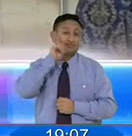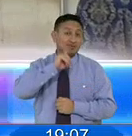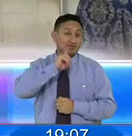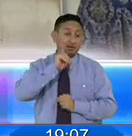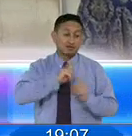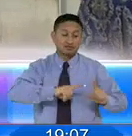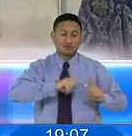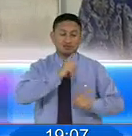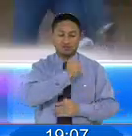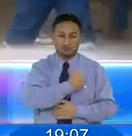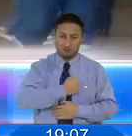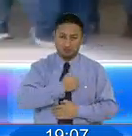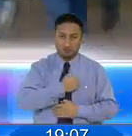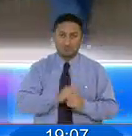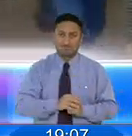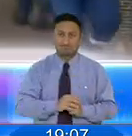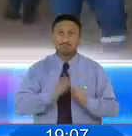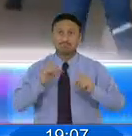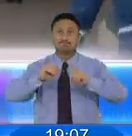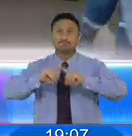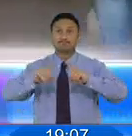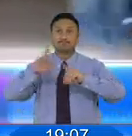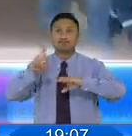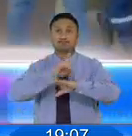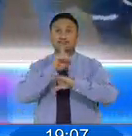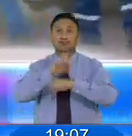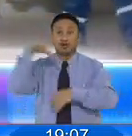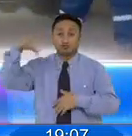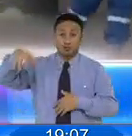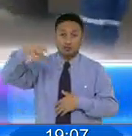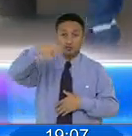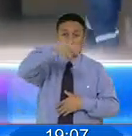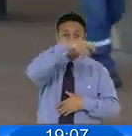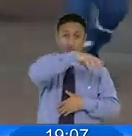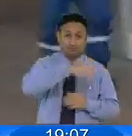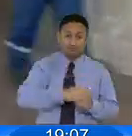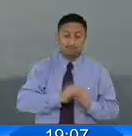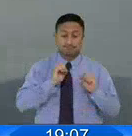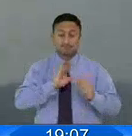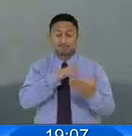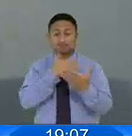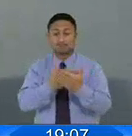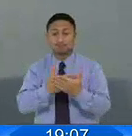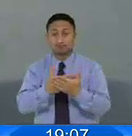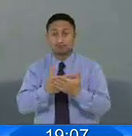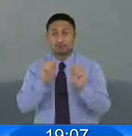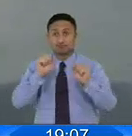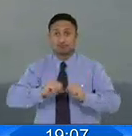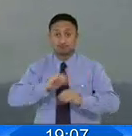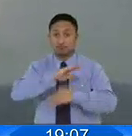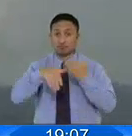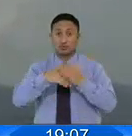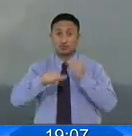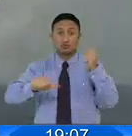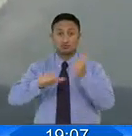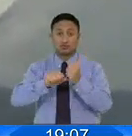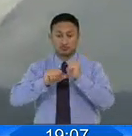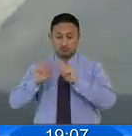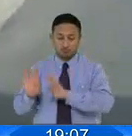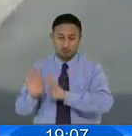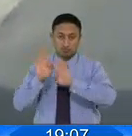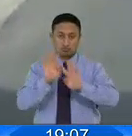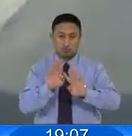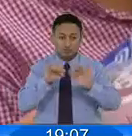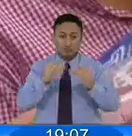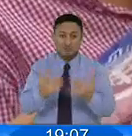de luto. Los diferentes directores departamentales de la prefectura llegaron al igual que el personal administrativo, quienes están a la